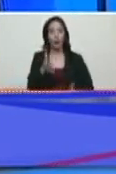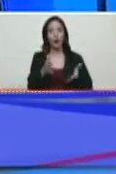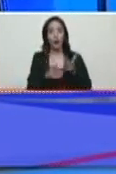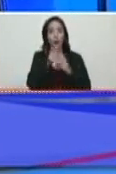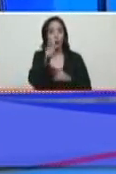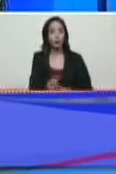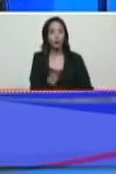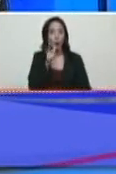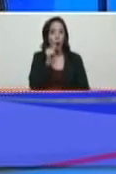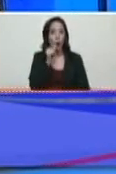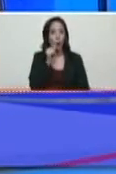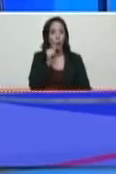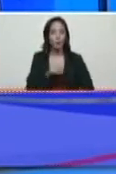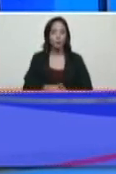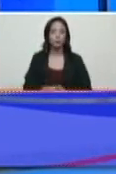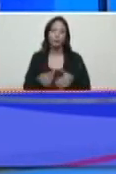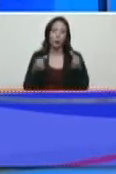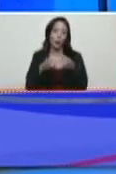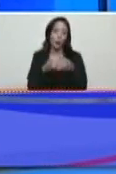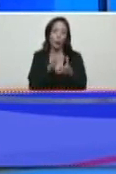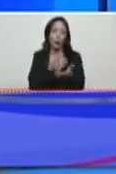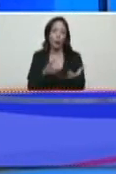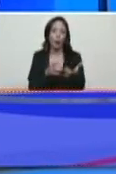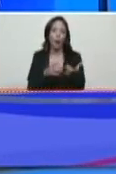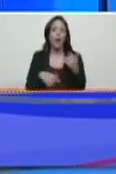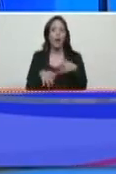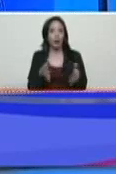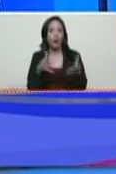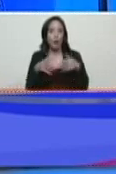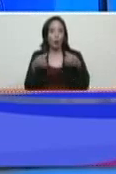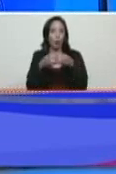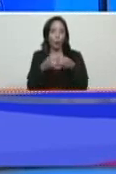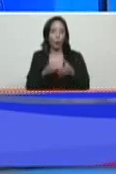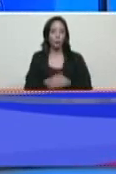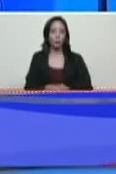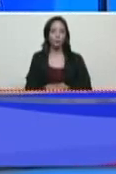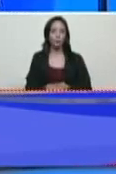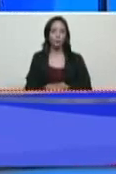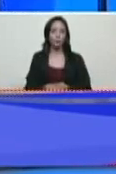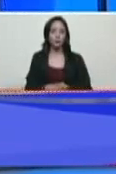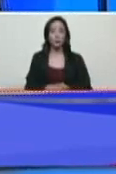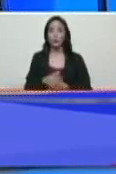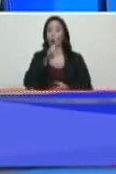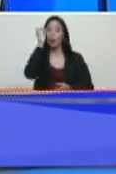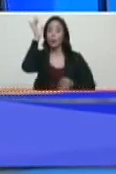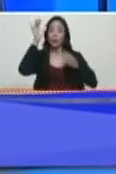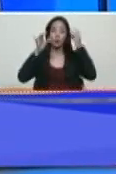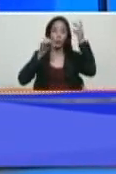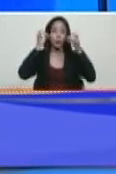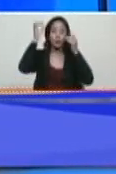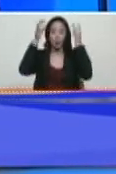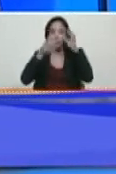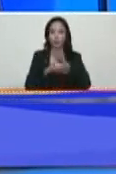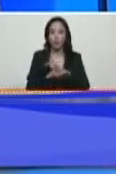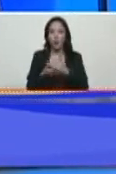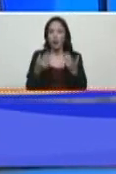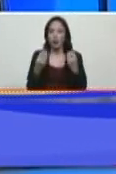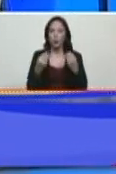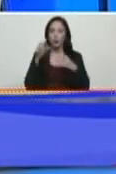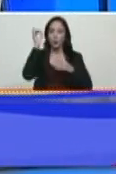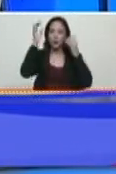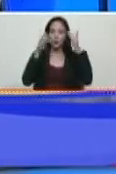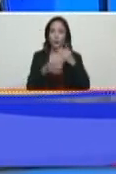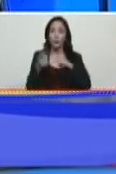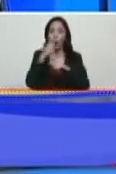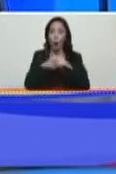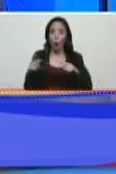por cierto, se llama Mochima, el equipo ganador, con mención innovación a Curare. Otro de